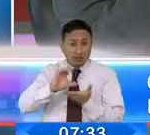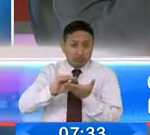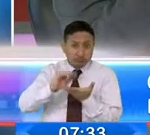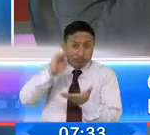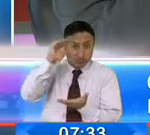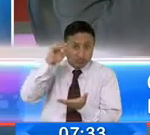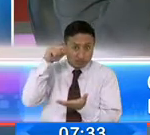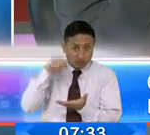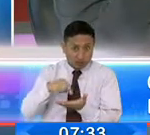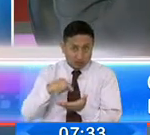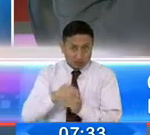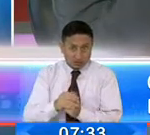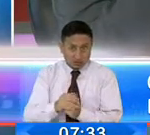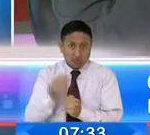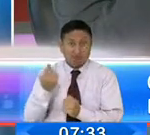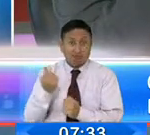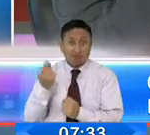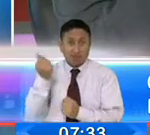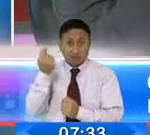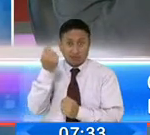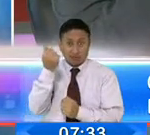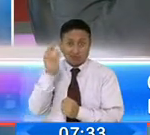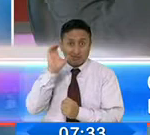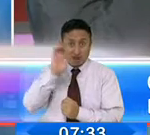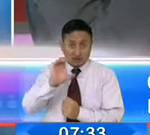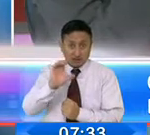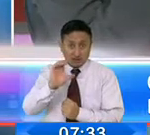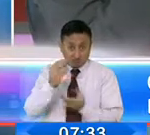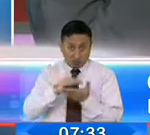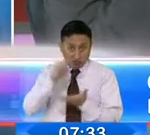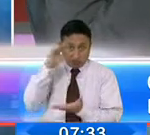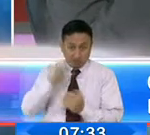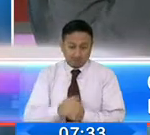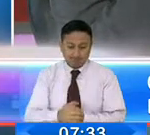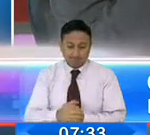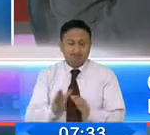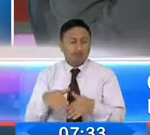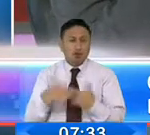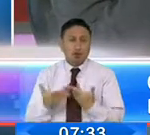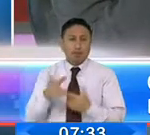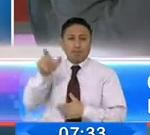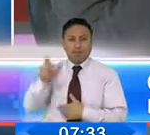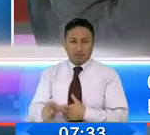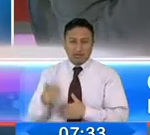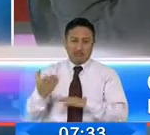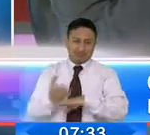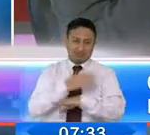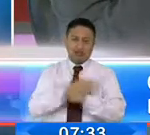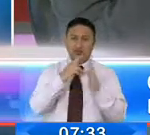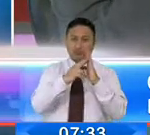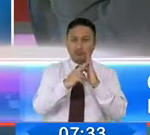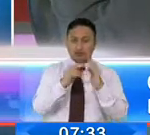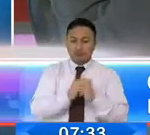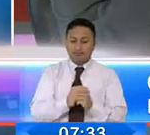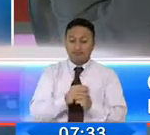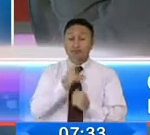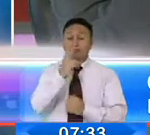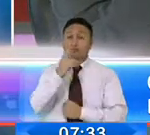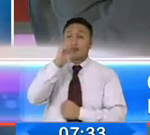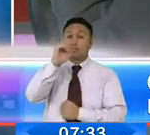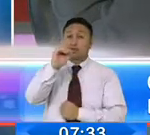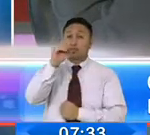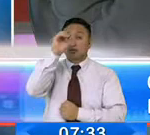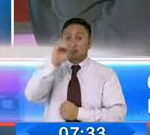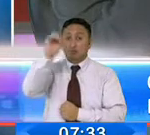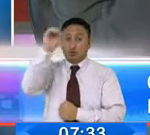es el Capital Crece o Exacto. Capital Sevilla. Las condiciones, okay. El emprendedor debe aportar mínimo el 20% del